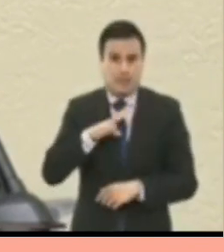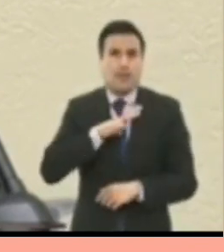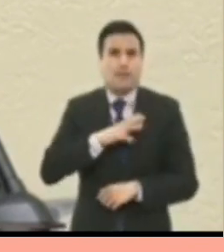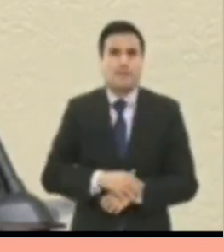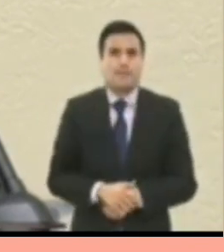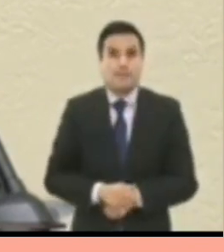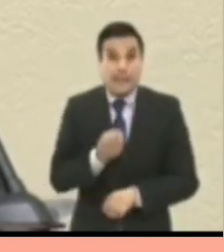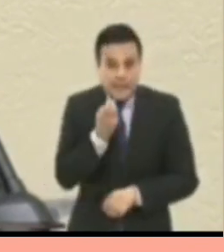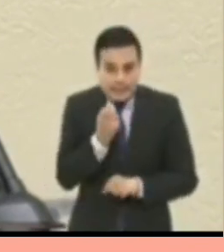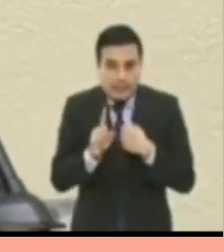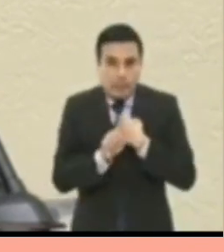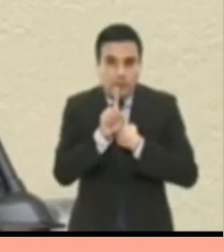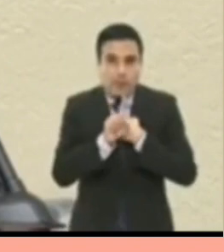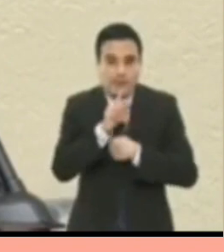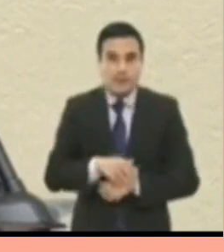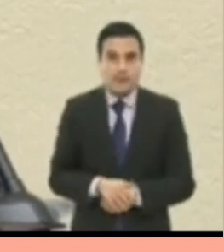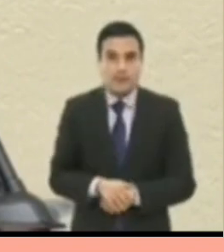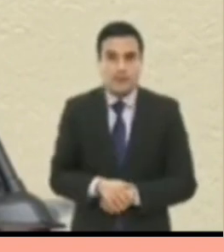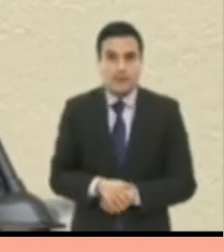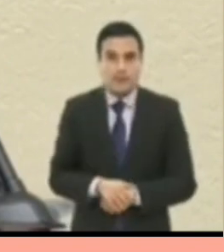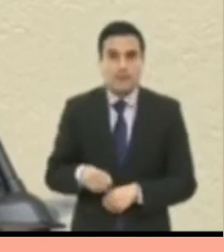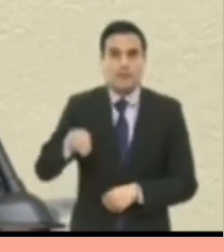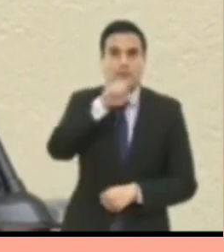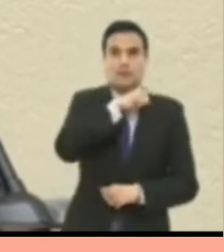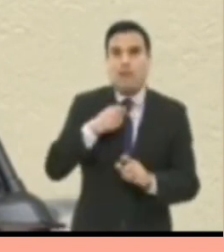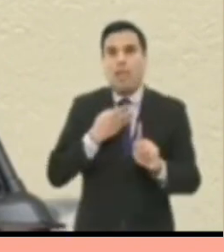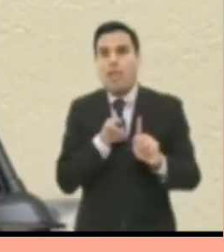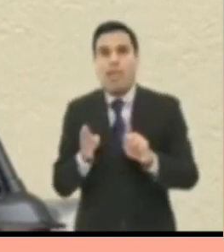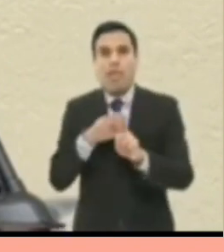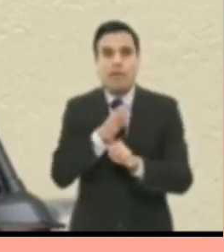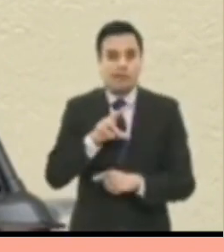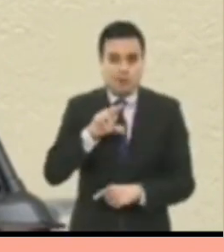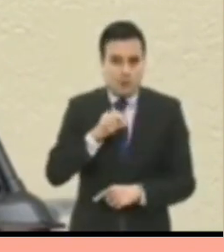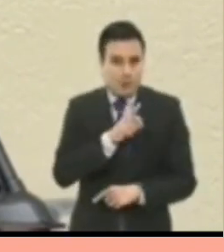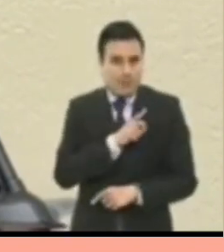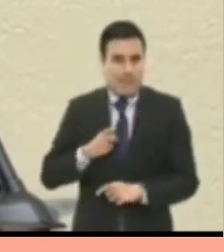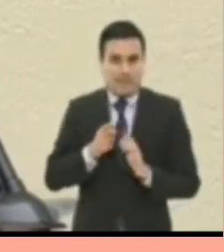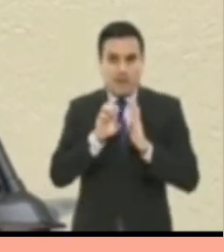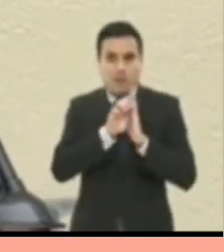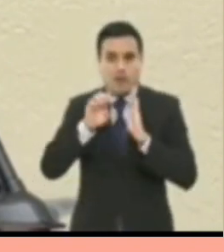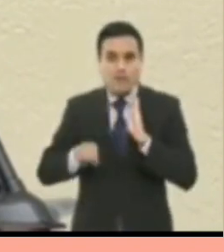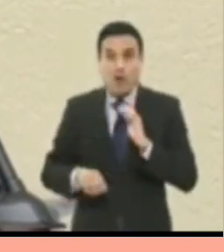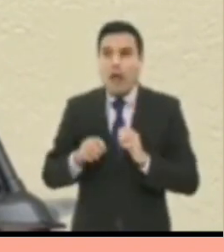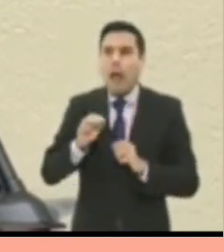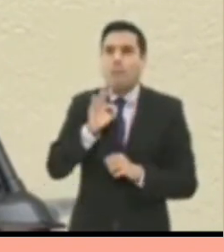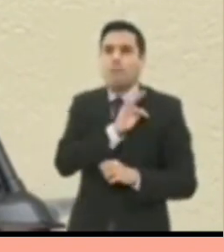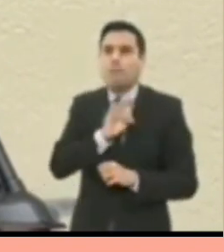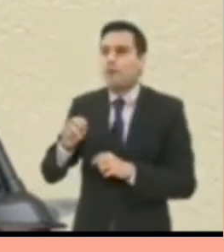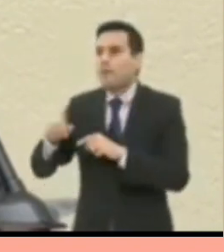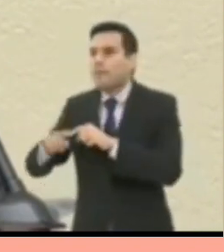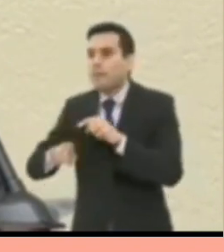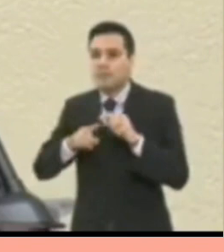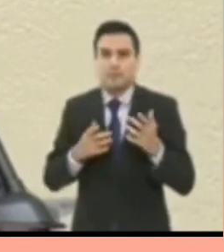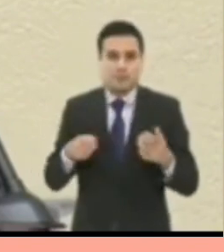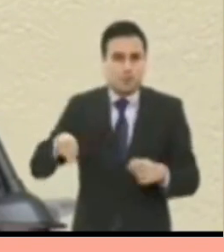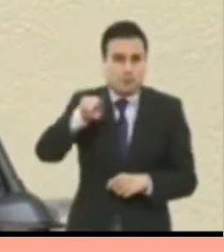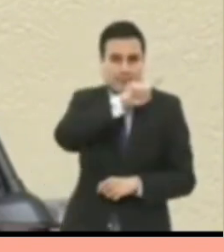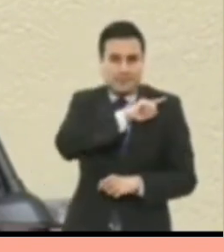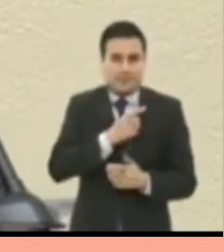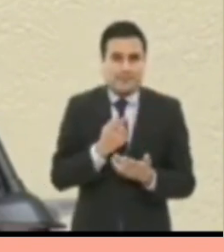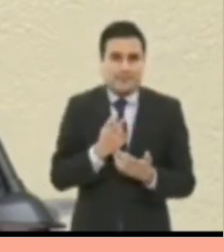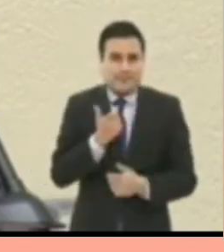ese es el dilema en el que estamos no le damos vueltas se dice que si se le quita aquí se le quita ya el boquete que se le